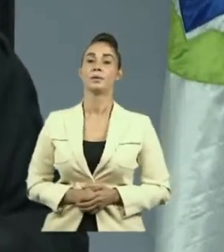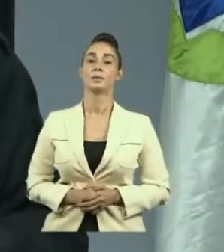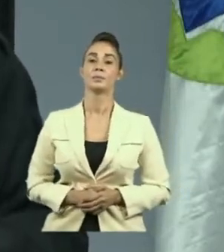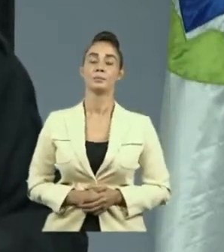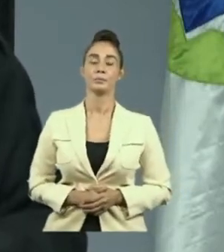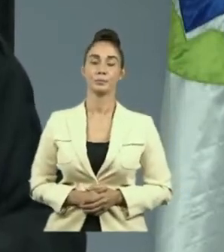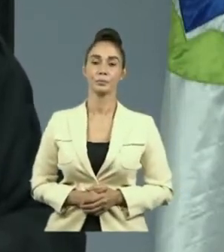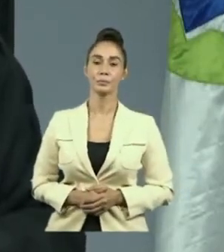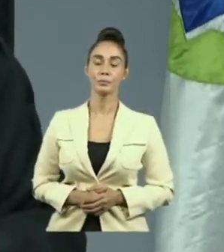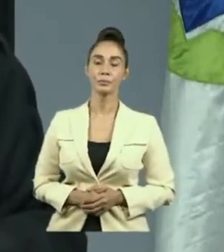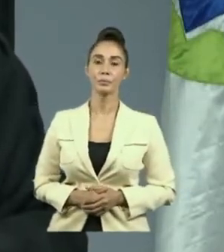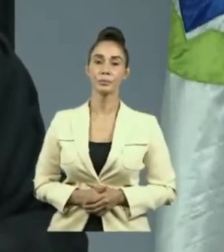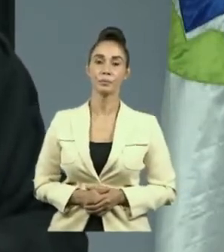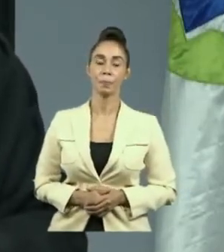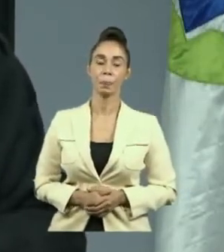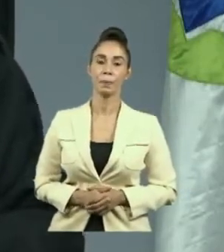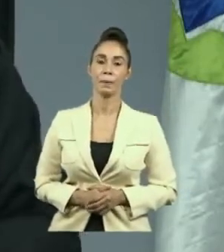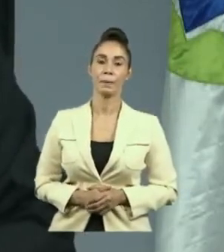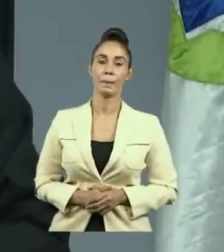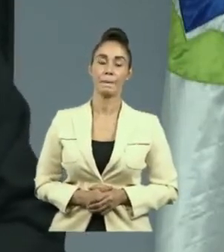queremos igualmente